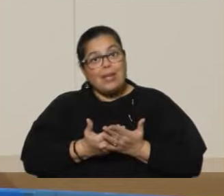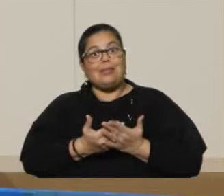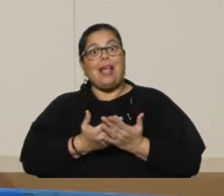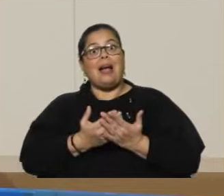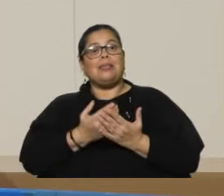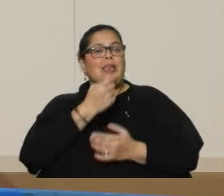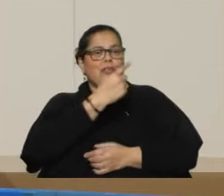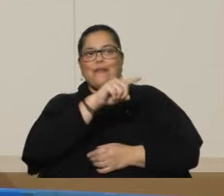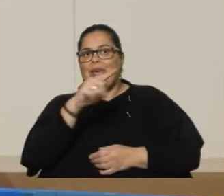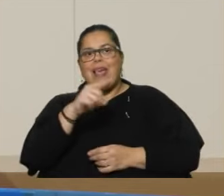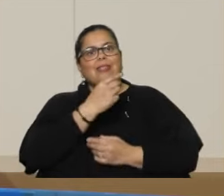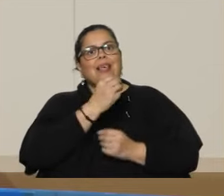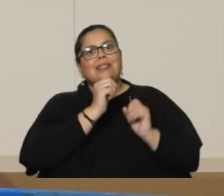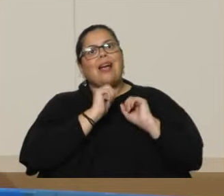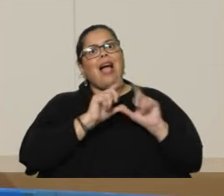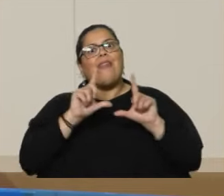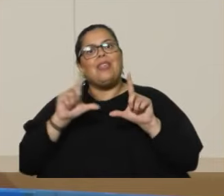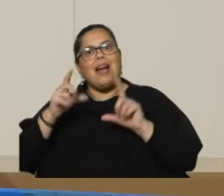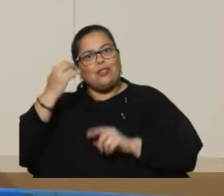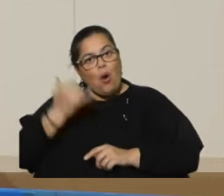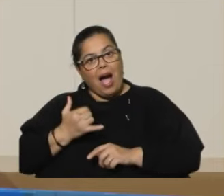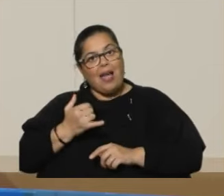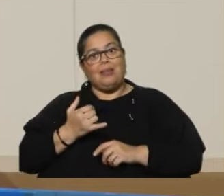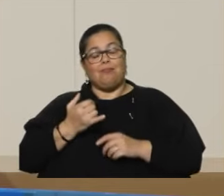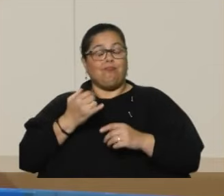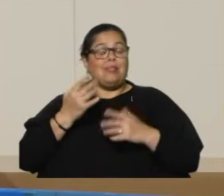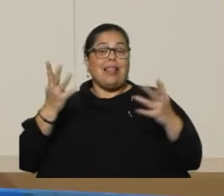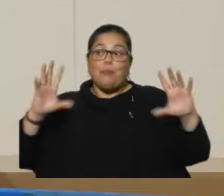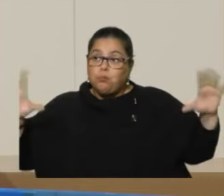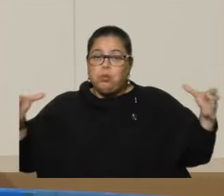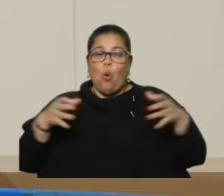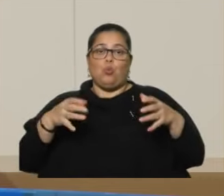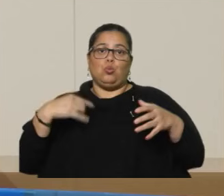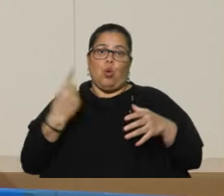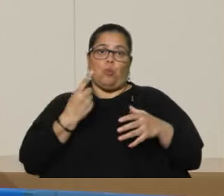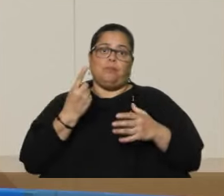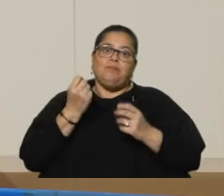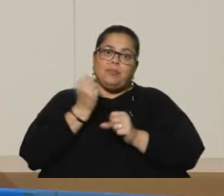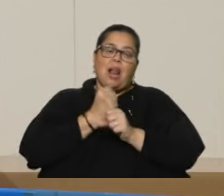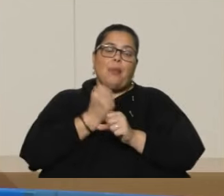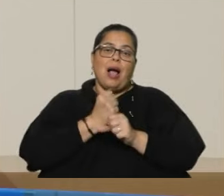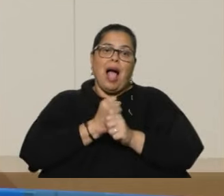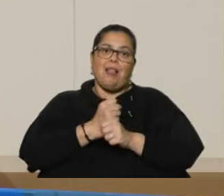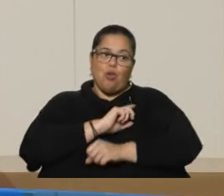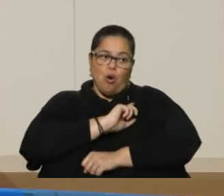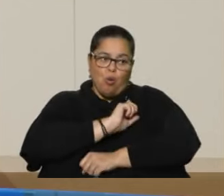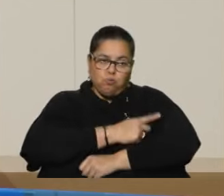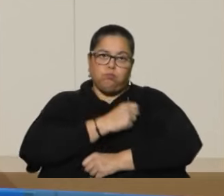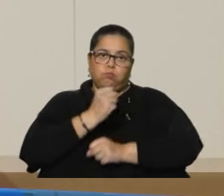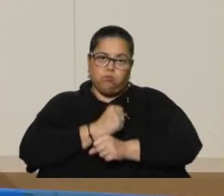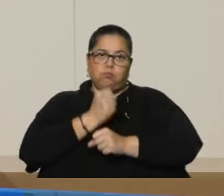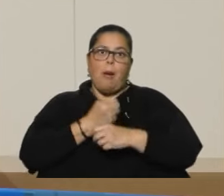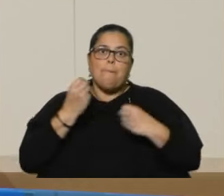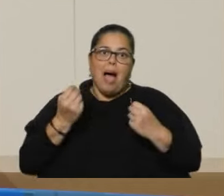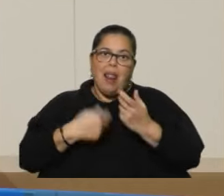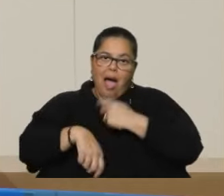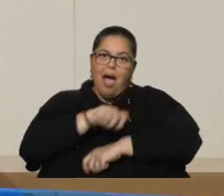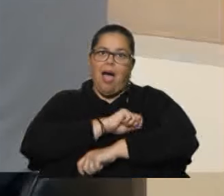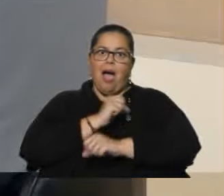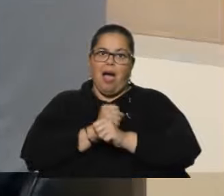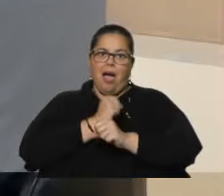y sus equipos técnicos están participando en esta etapa donde, bueno, estamos trabajando intensamente para pronto tener el programa único del Partido